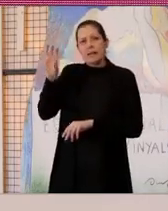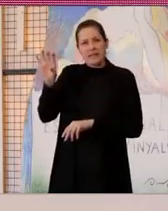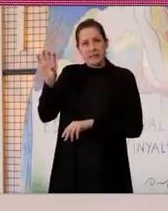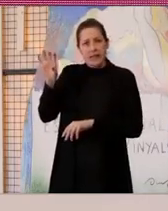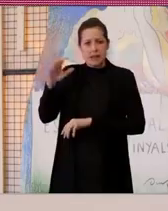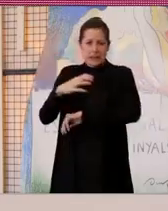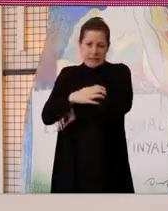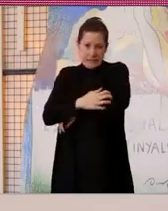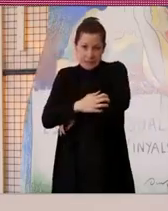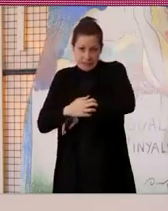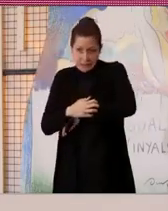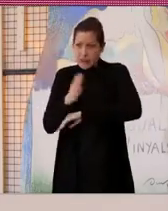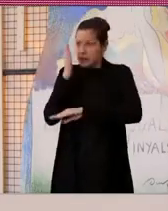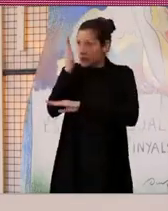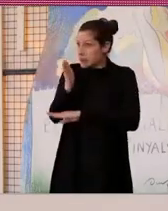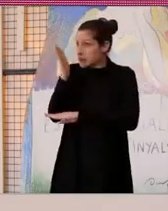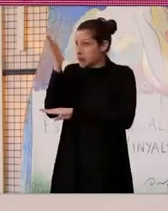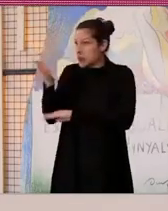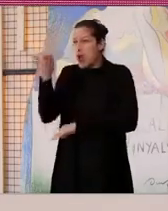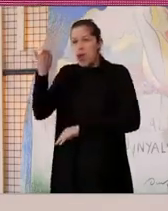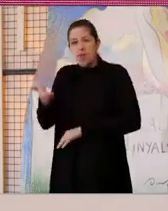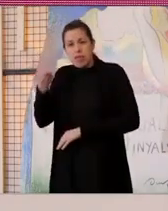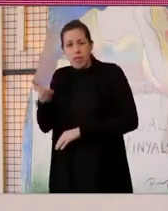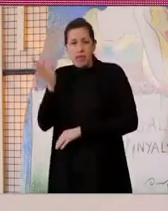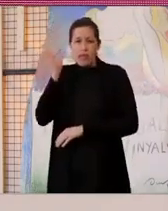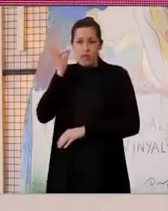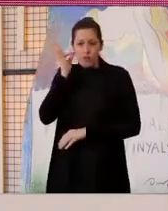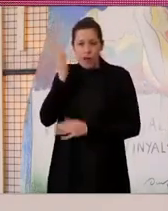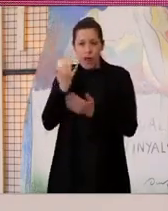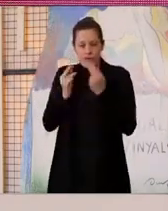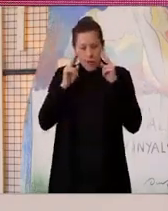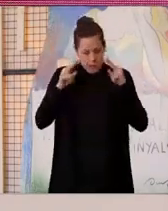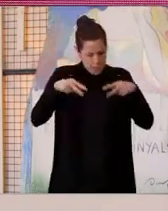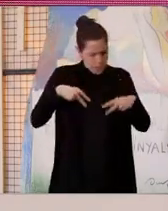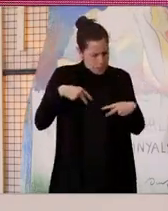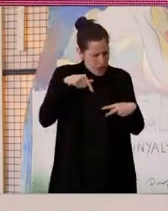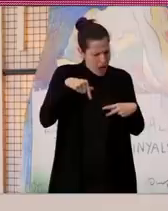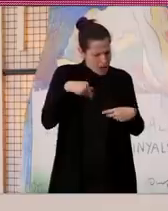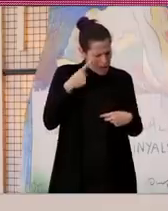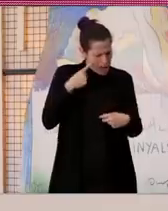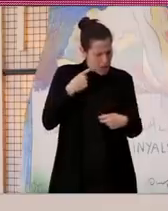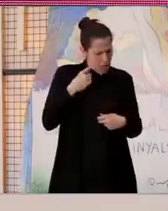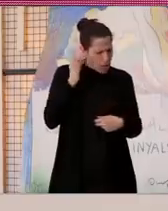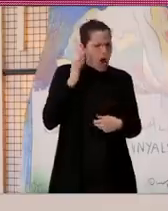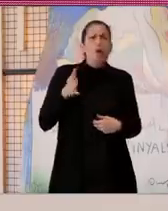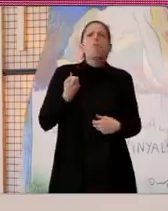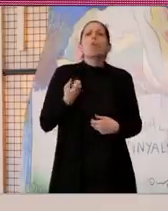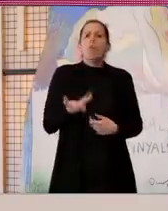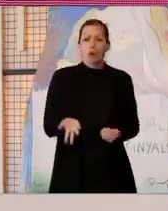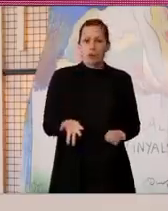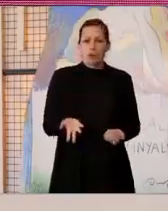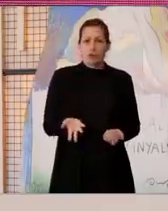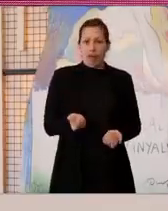había que tener en cuenta las mujeres y de repente un día dijo Oye tú y Cuántas mujeres hay aquí y resulta que había poquísimas Y entonces